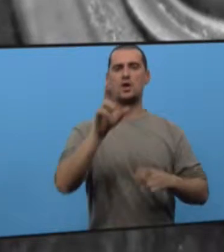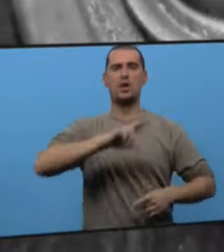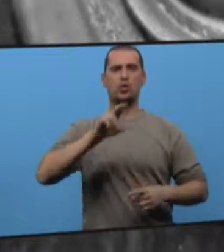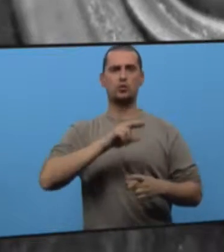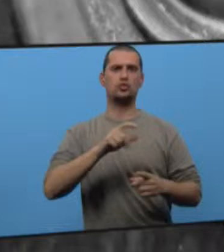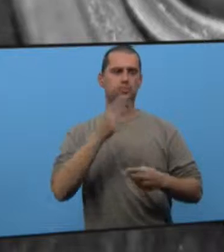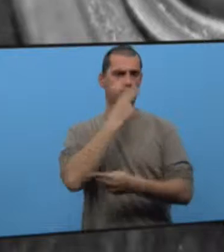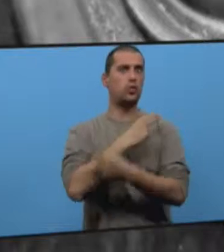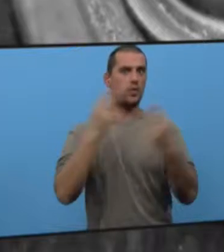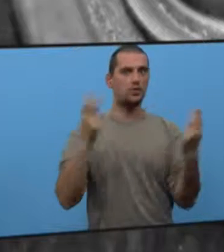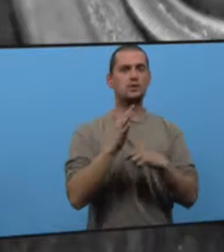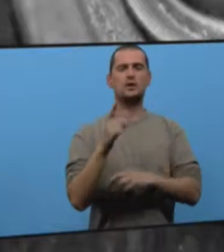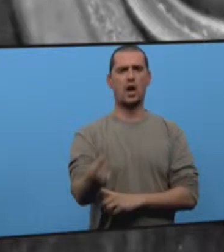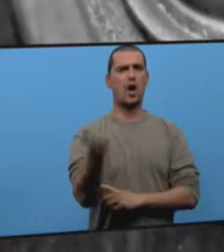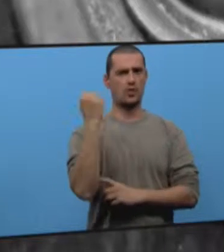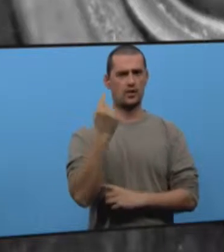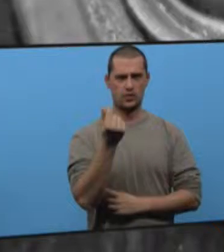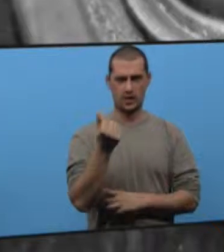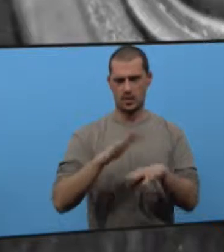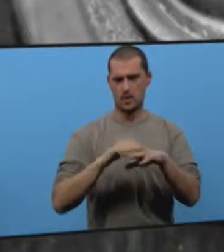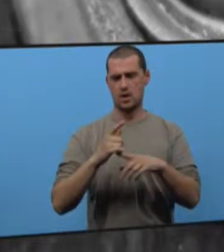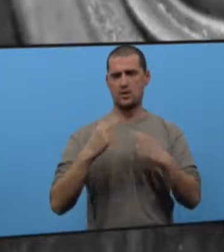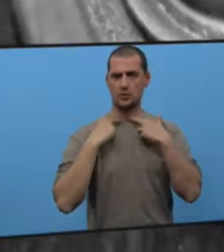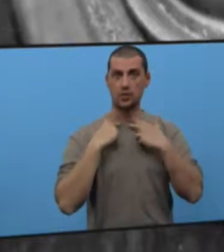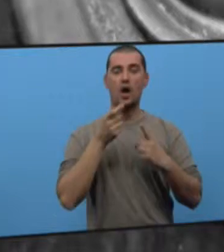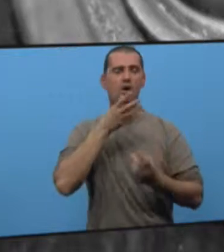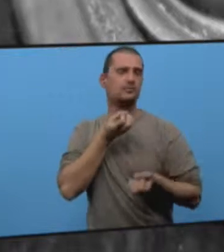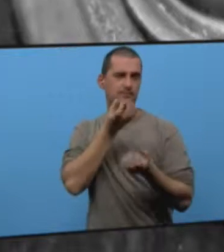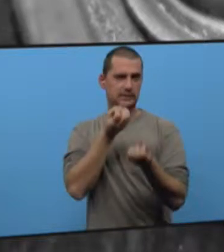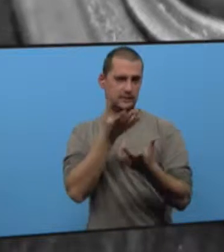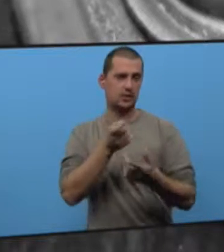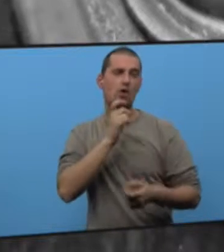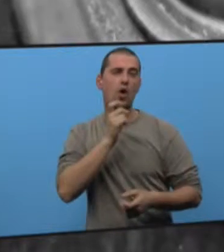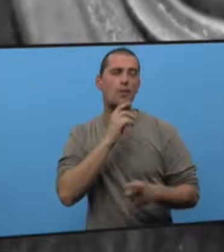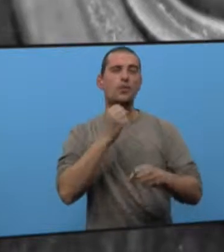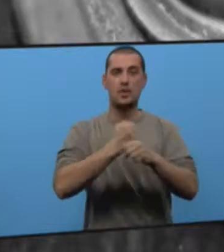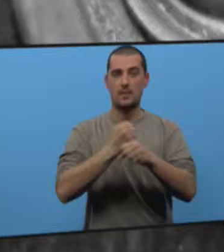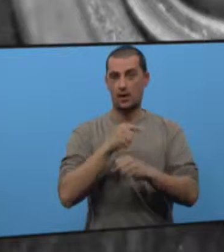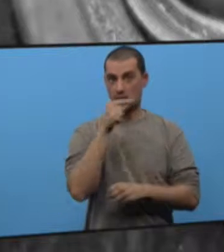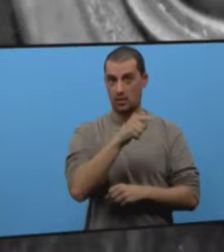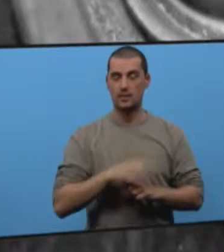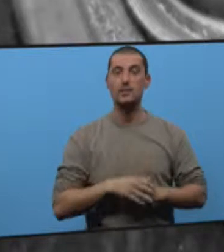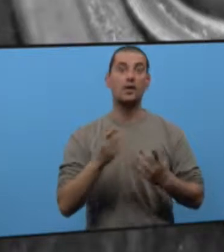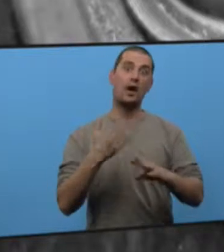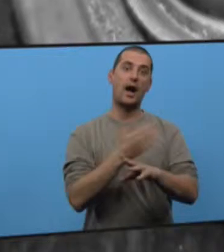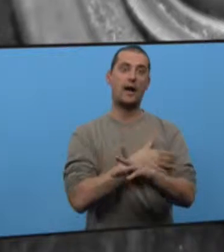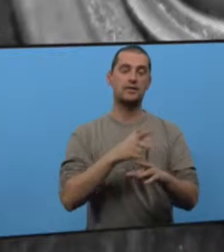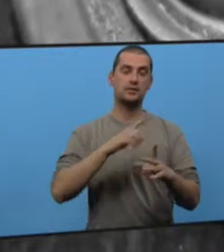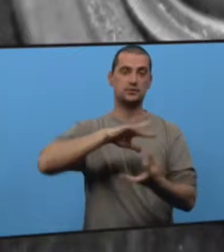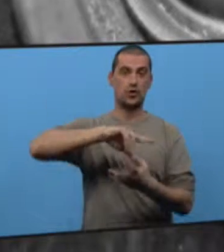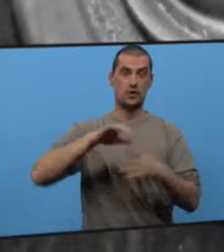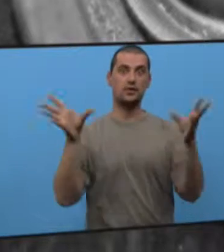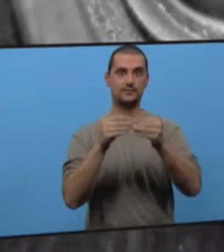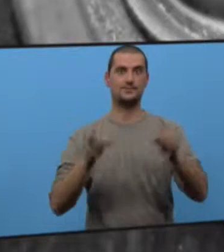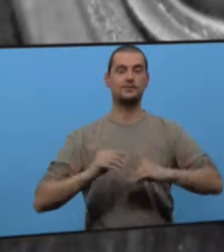e aforrando cartos á administración. Contámoslles de seguida como se levarán a cabo estes traballos. Antes vemos outros contidos da semana